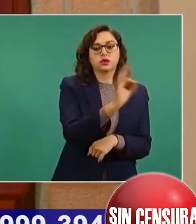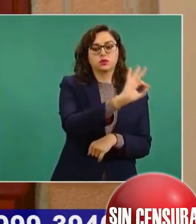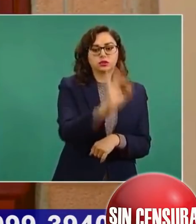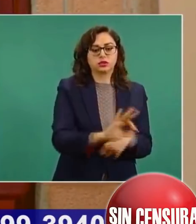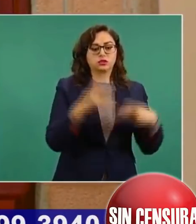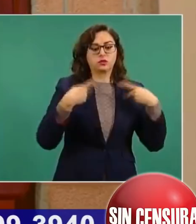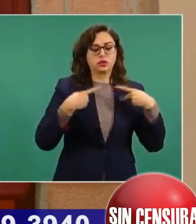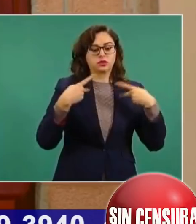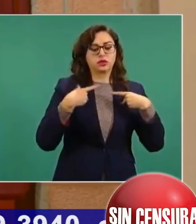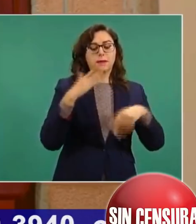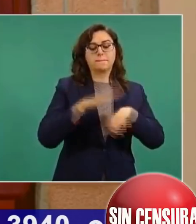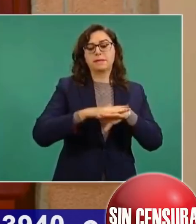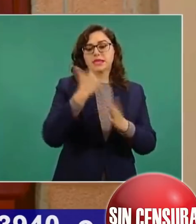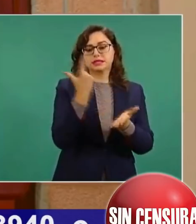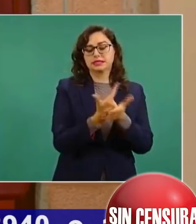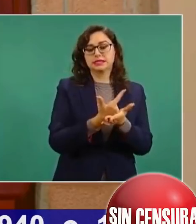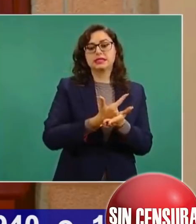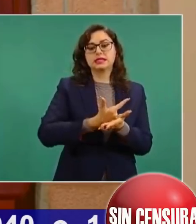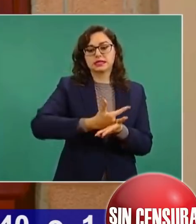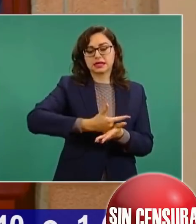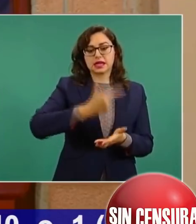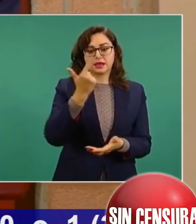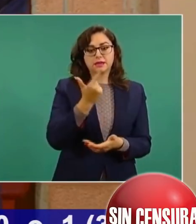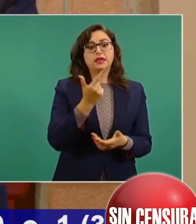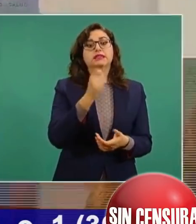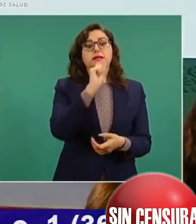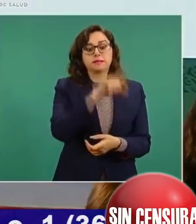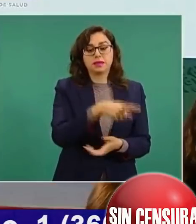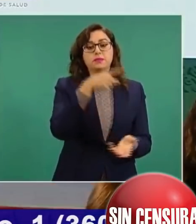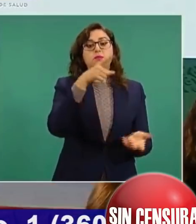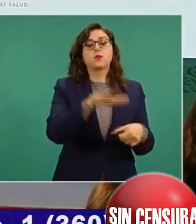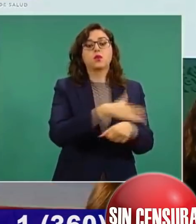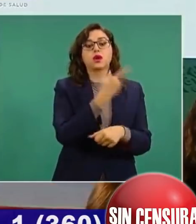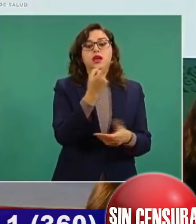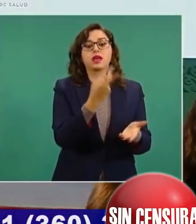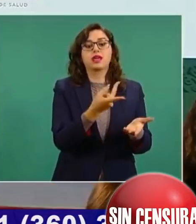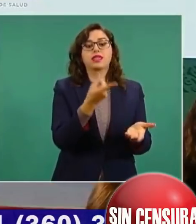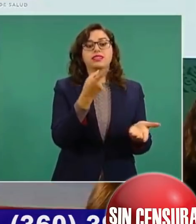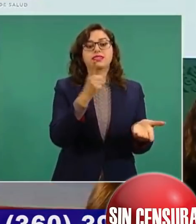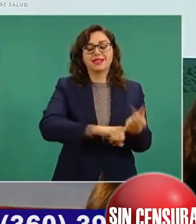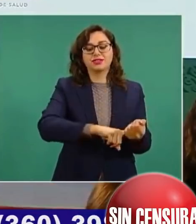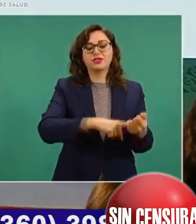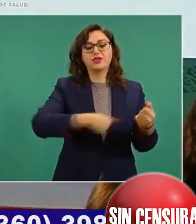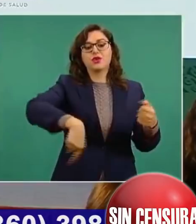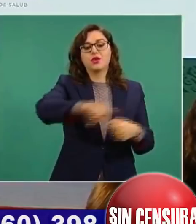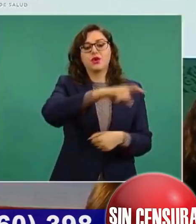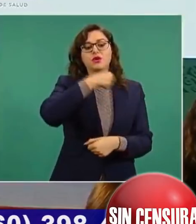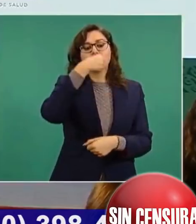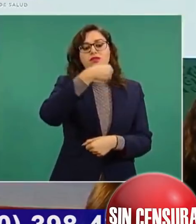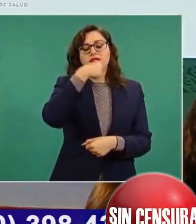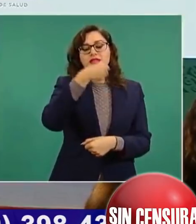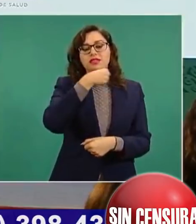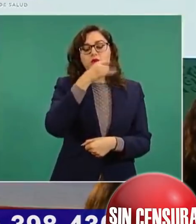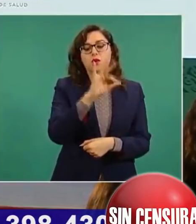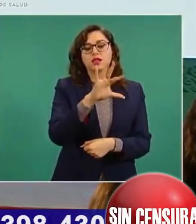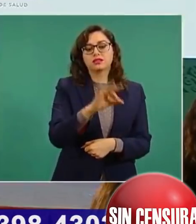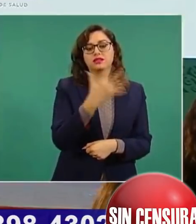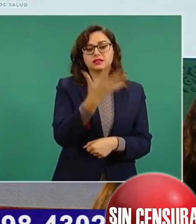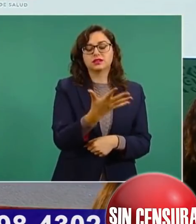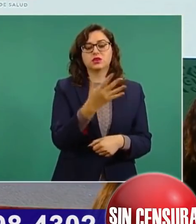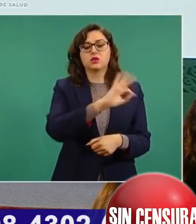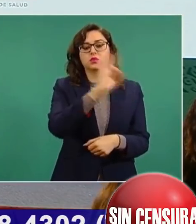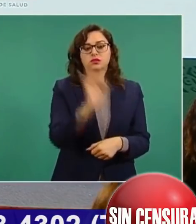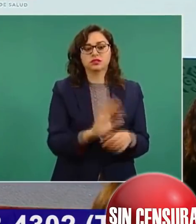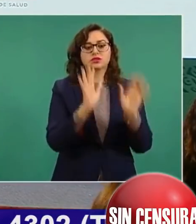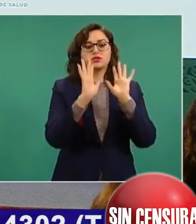las personas que tienen diabetes e hipertensión, los dos determinantes mayores de las complicaciones. Entonces,